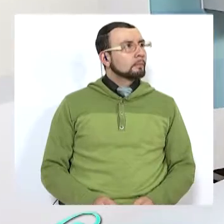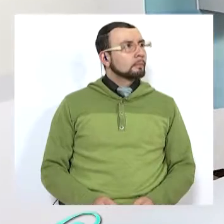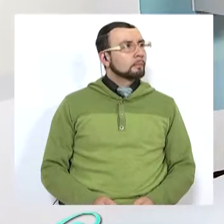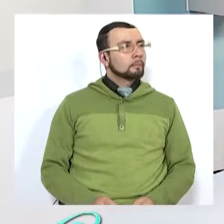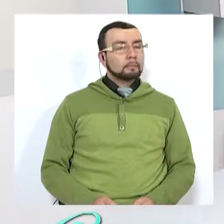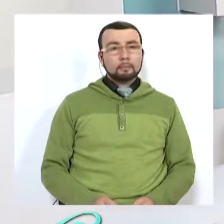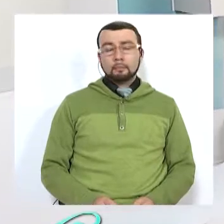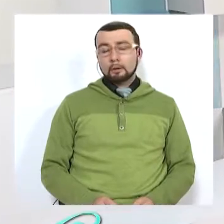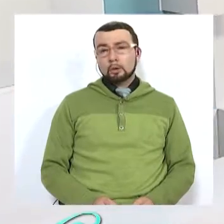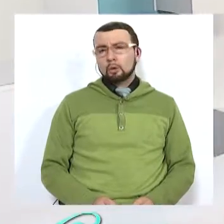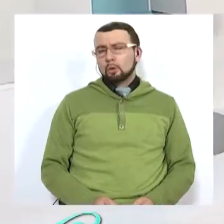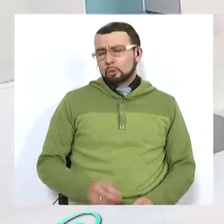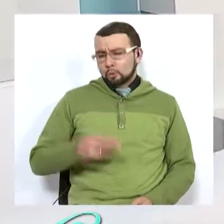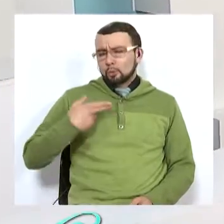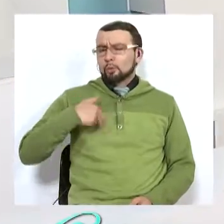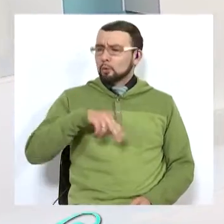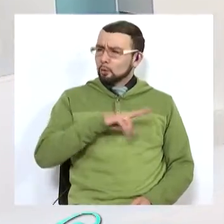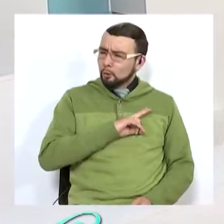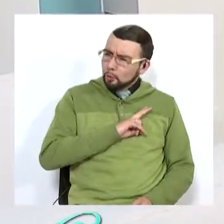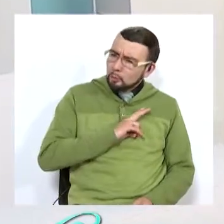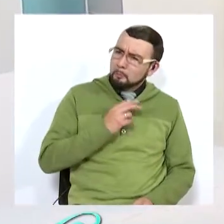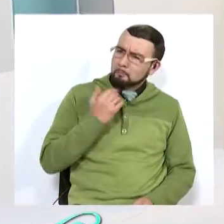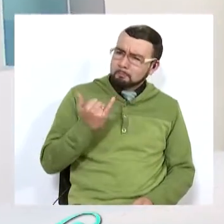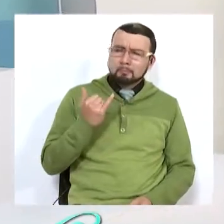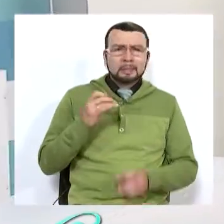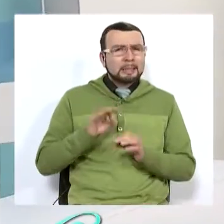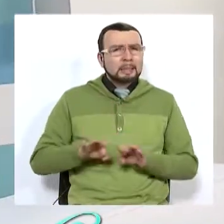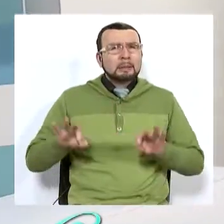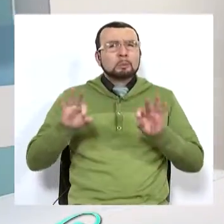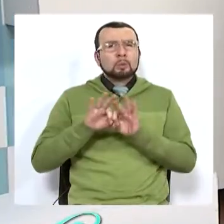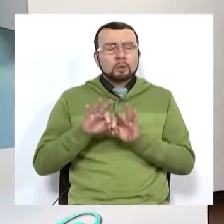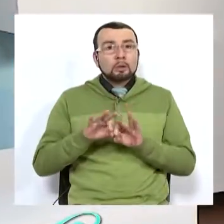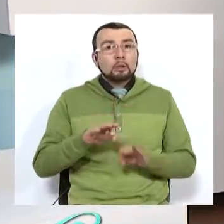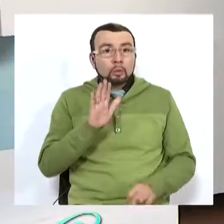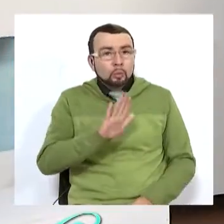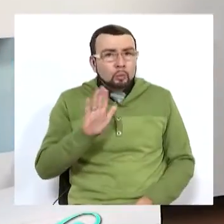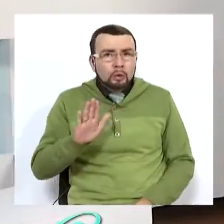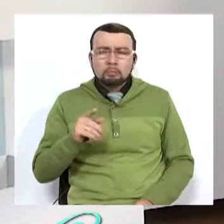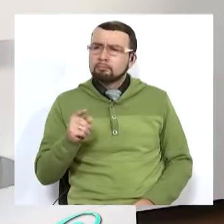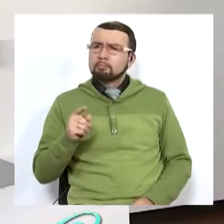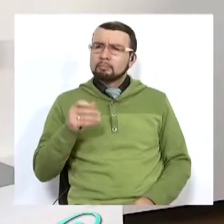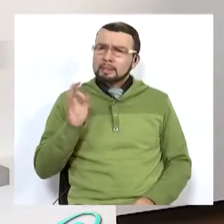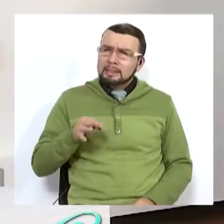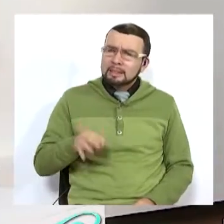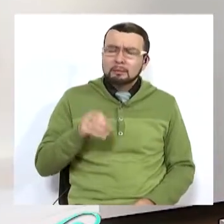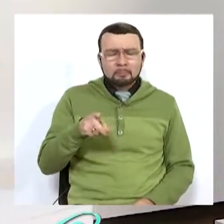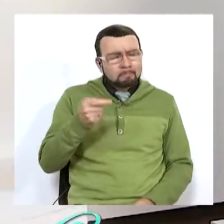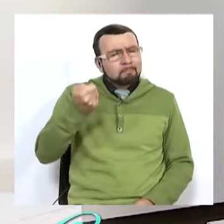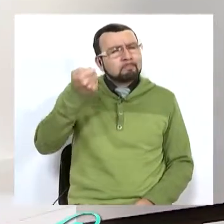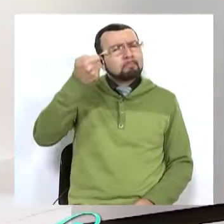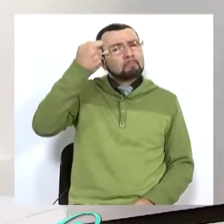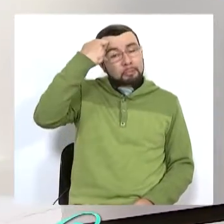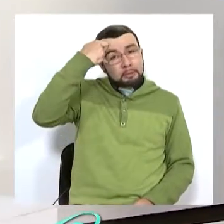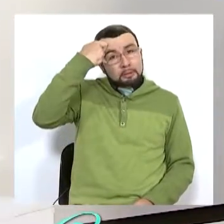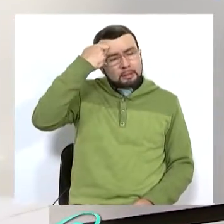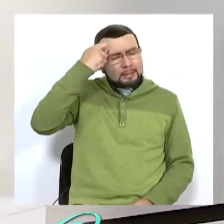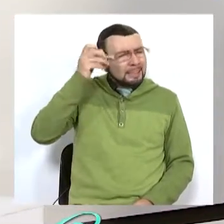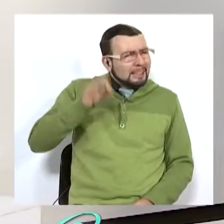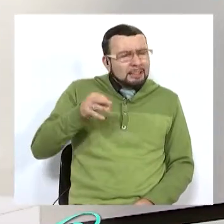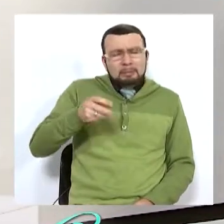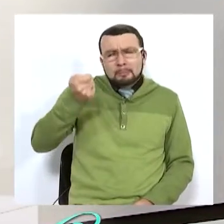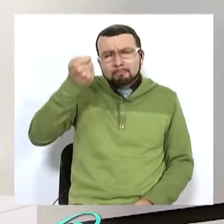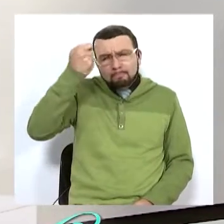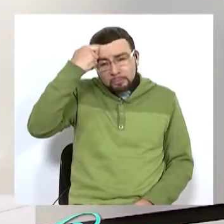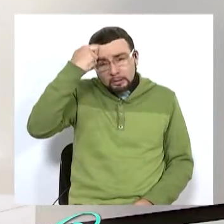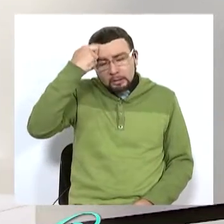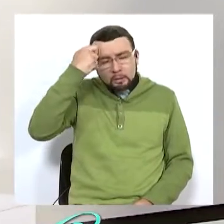Para nosotros es motivo de mucha importancia que ustedes cada vez tengan presente todos los, por lo menos